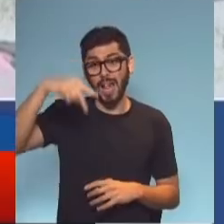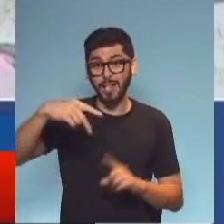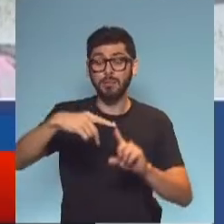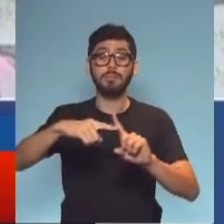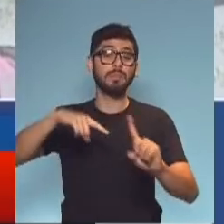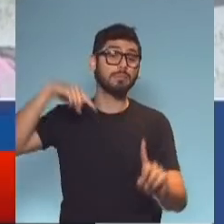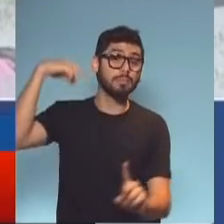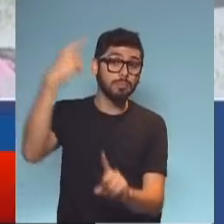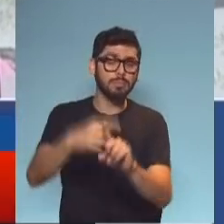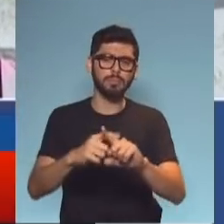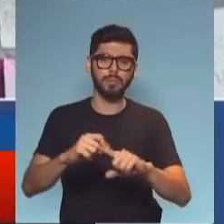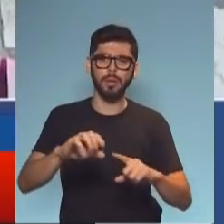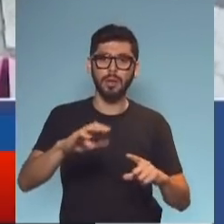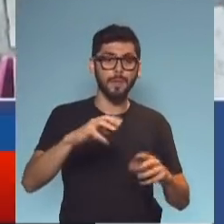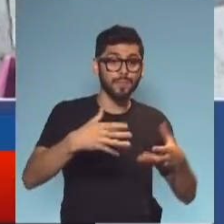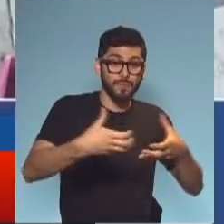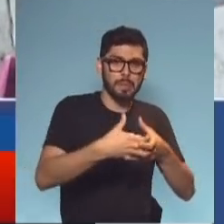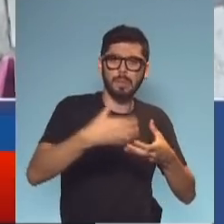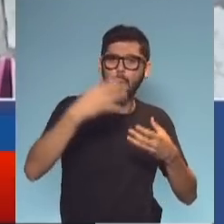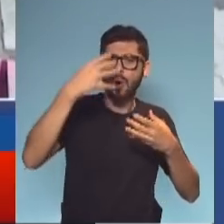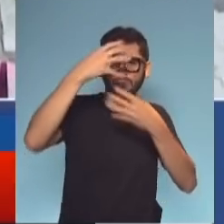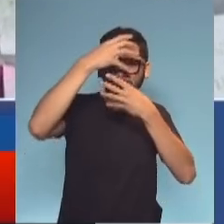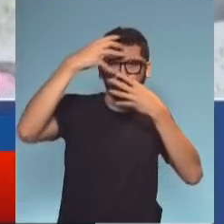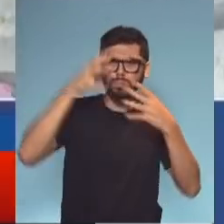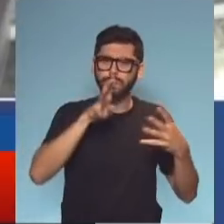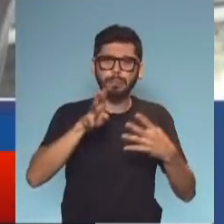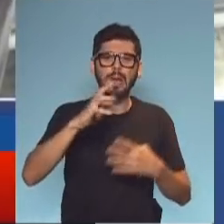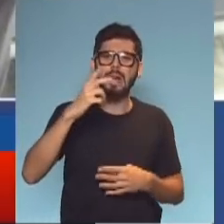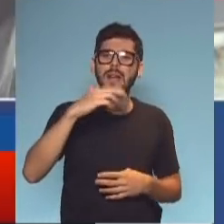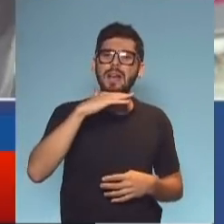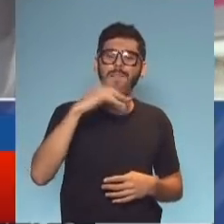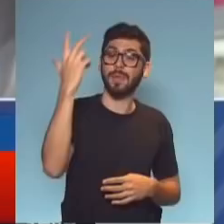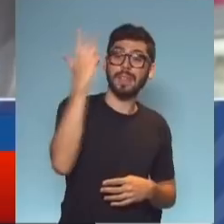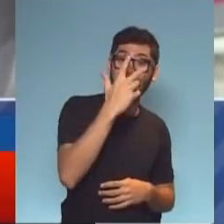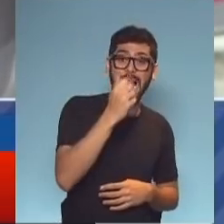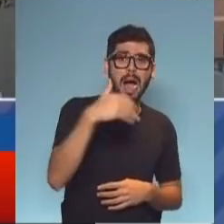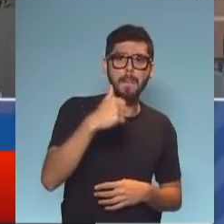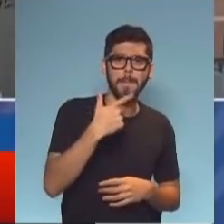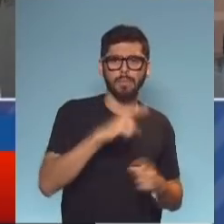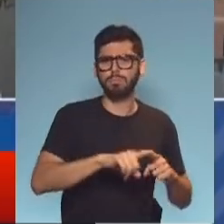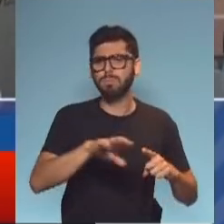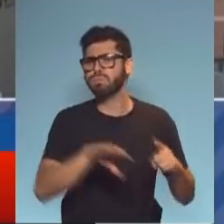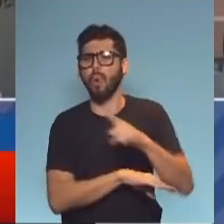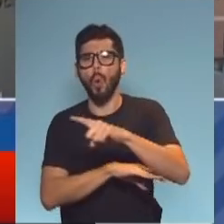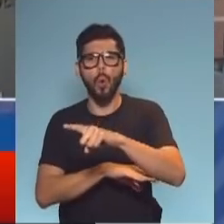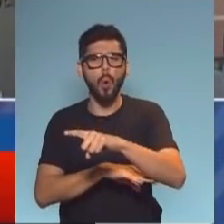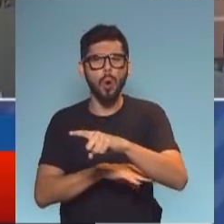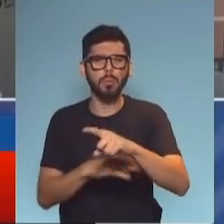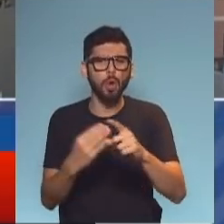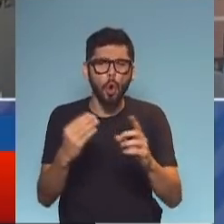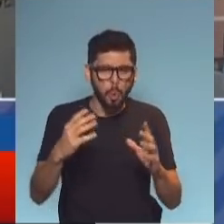por parte de Hamás desde Gaza? ¿Cuál es el momento en que se hace ese salto de escalada del